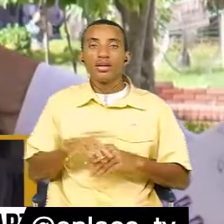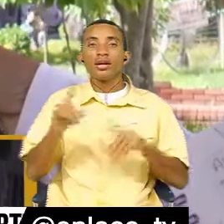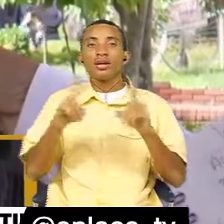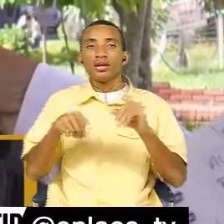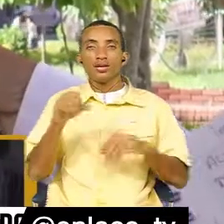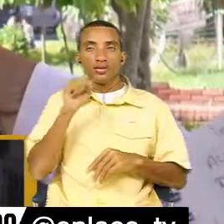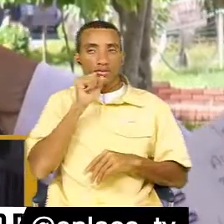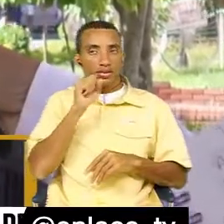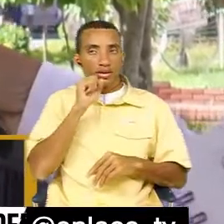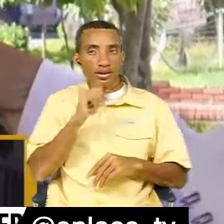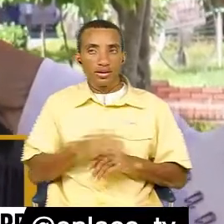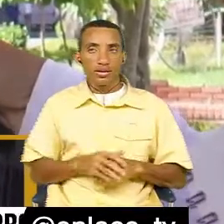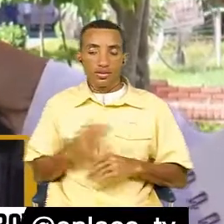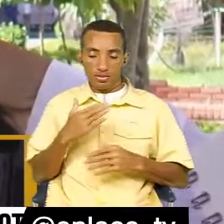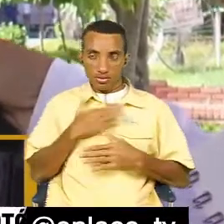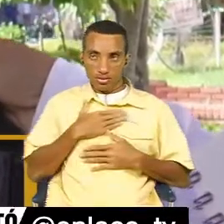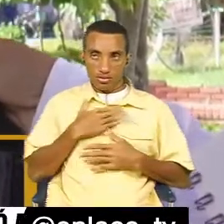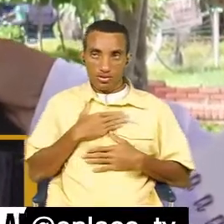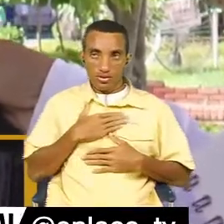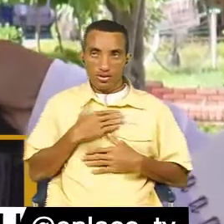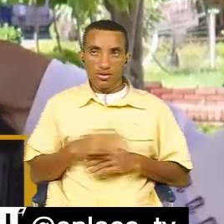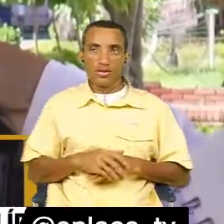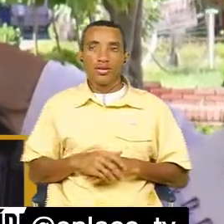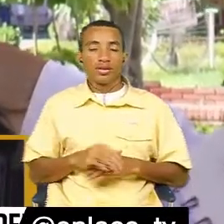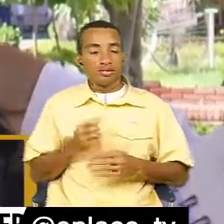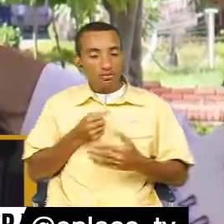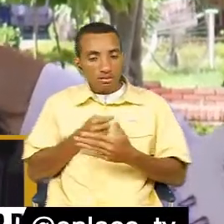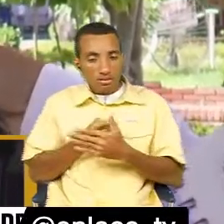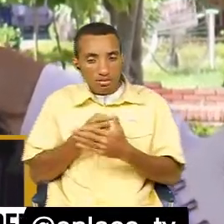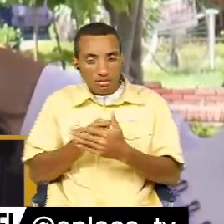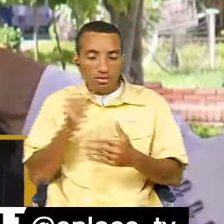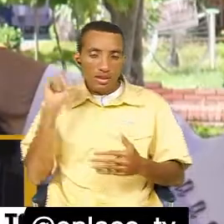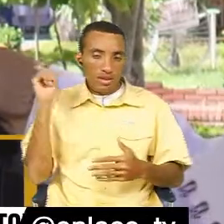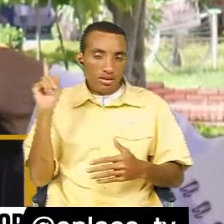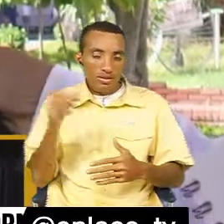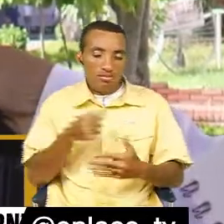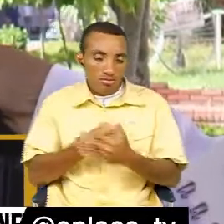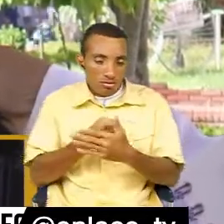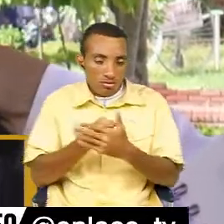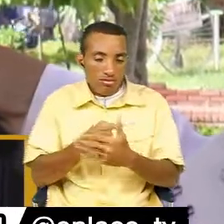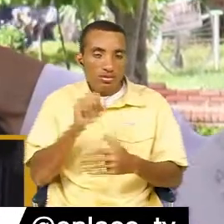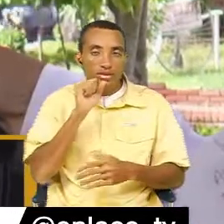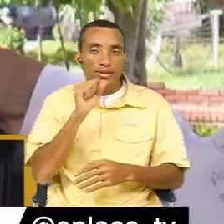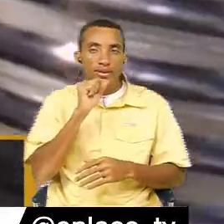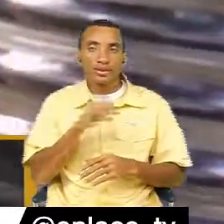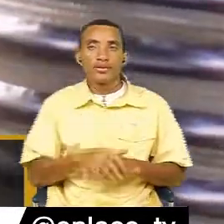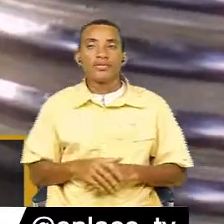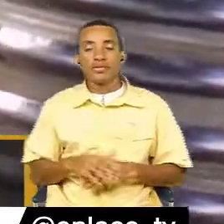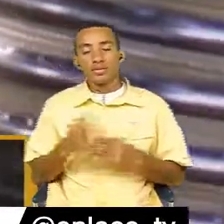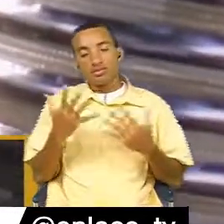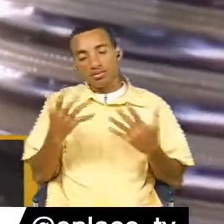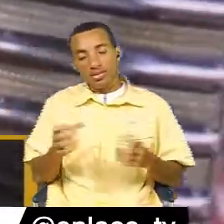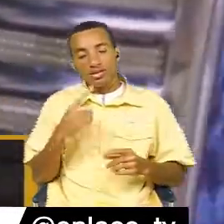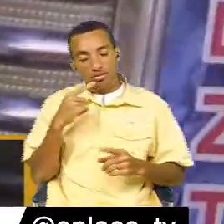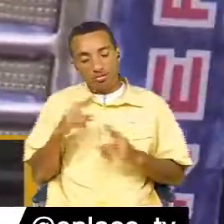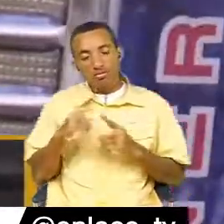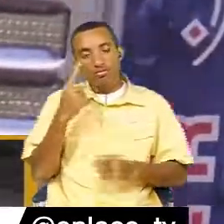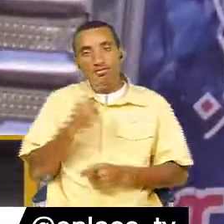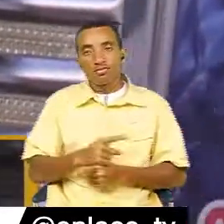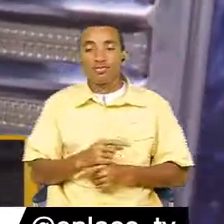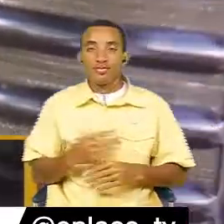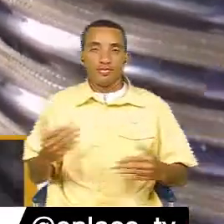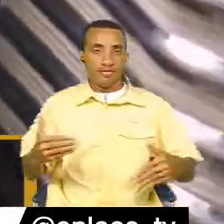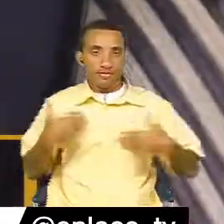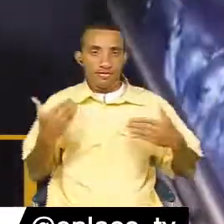Bermeja, ya que yo pues he venido luchando hace muchos años aquí en Barranca Bermeja y yo creo que ya era justo, Pedrito. Alegre y